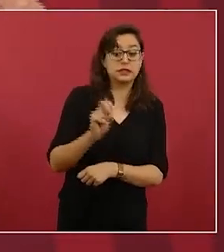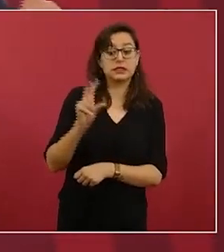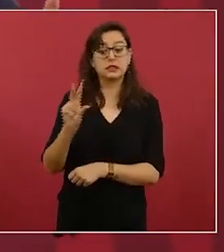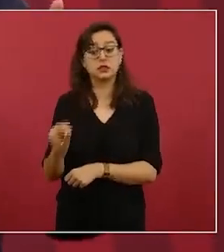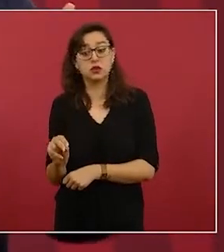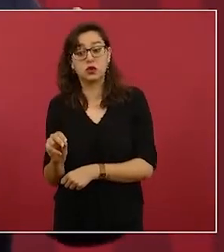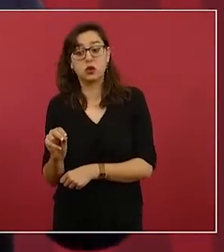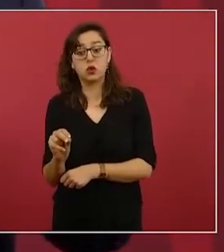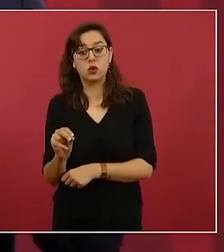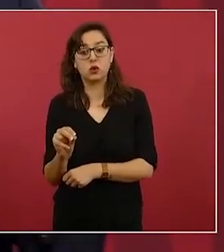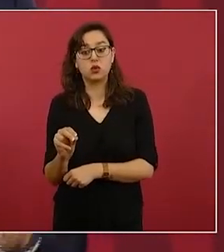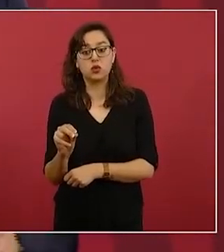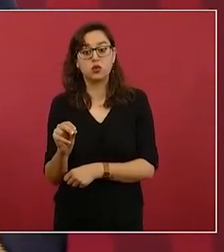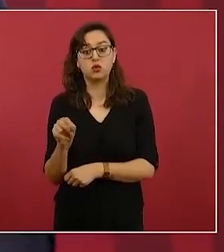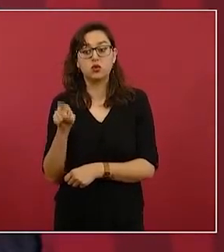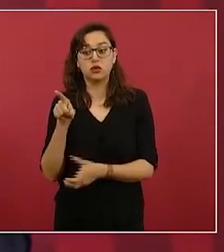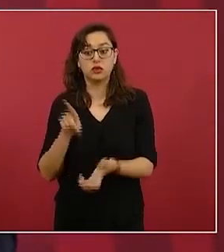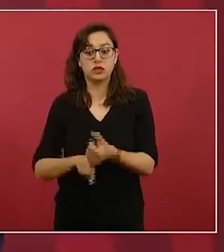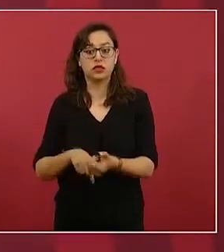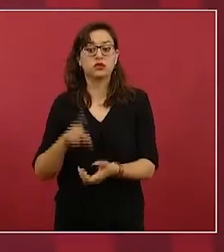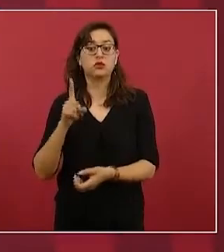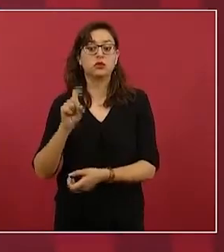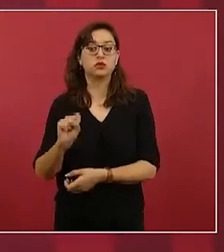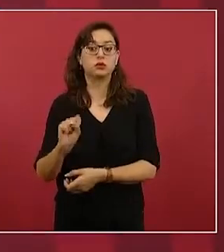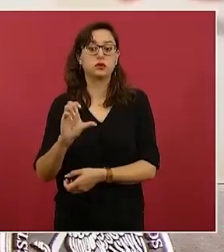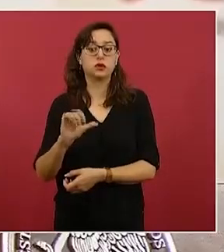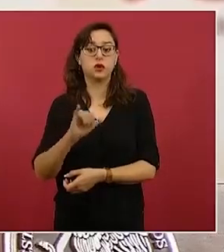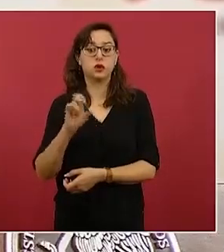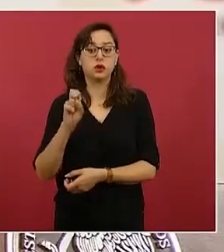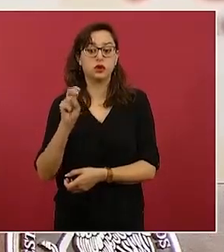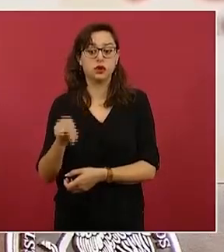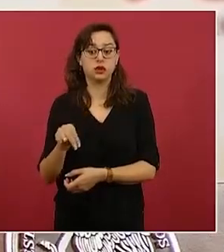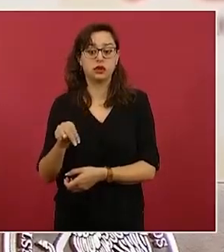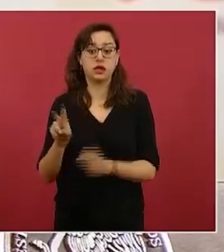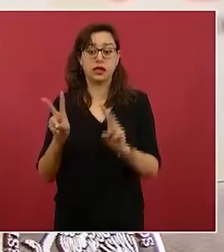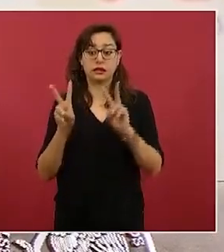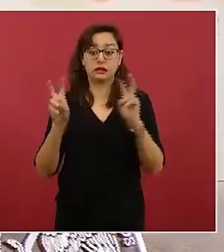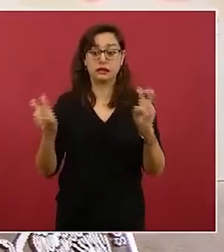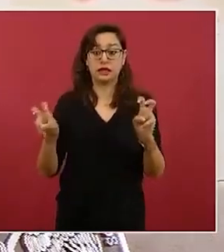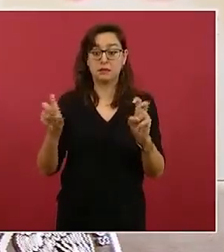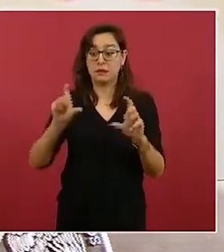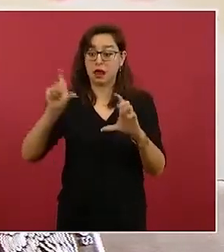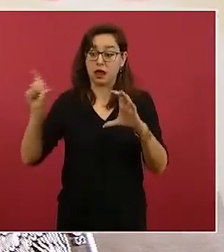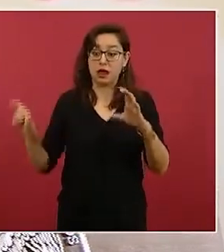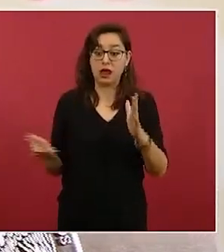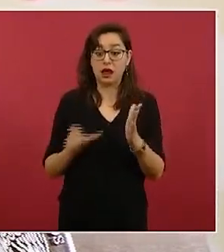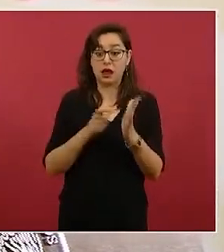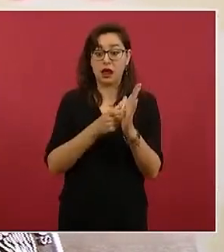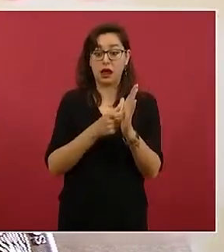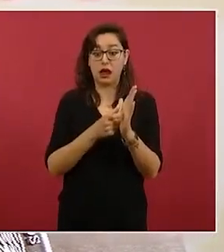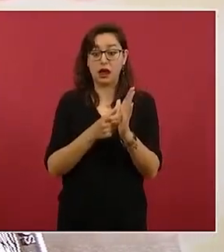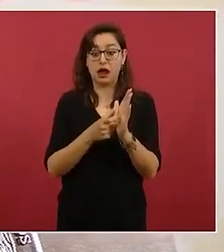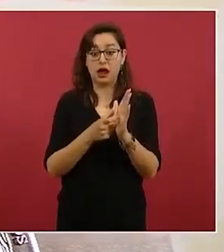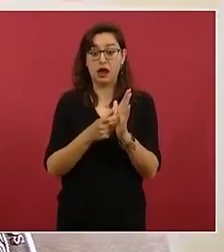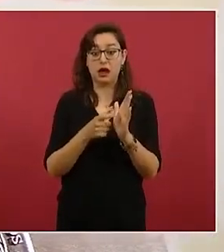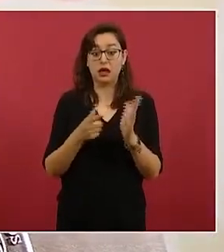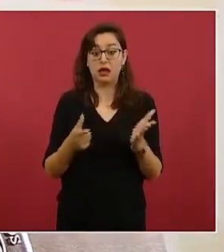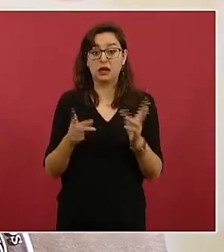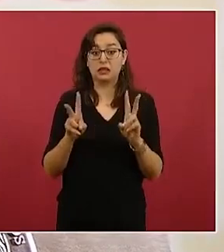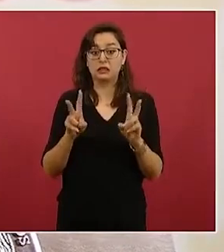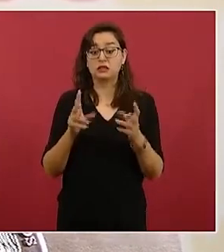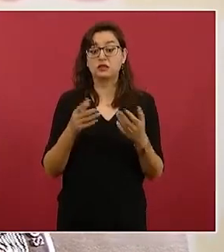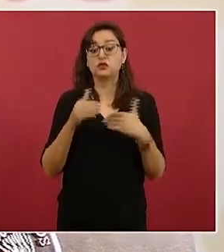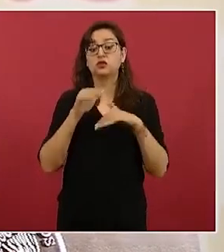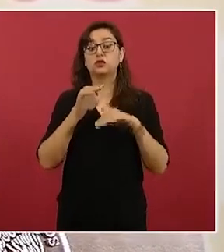en la Suprema Corte, sí hay una definición sobre el despacho de energía,